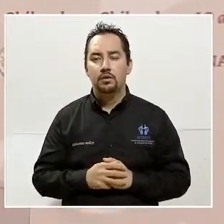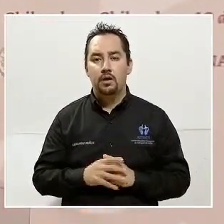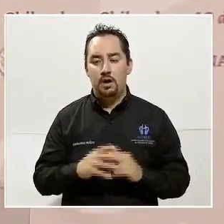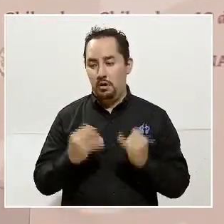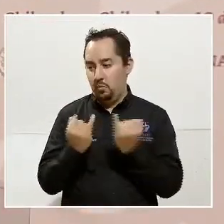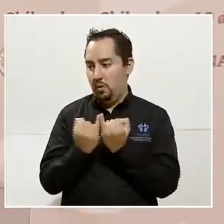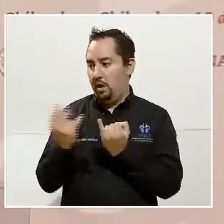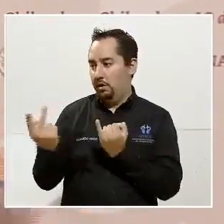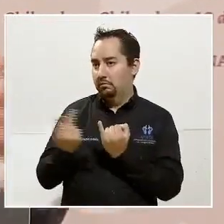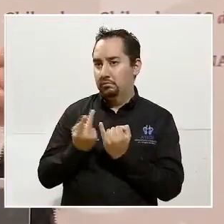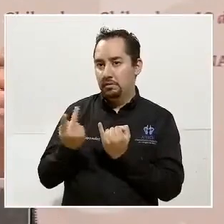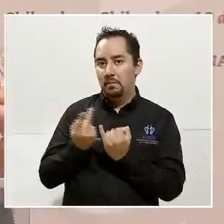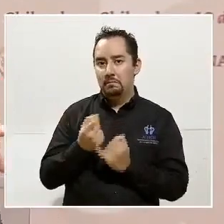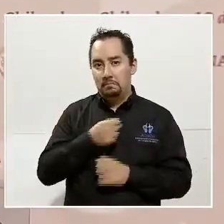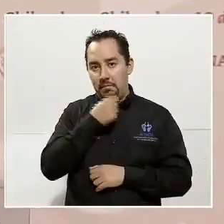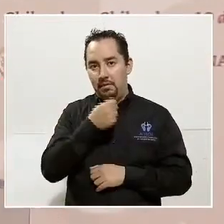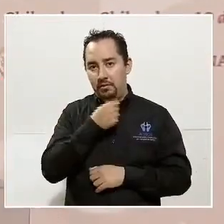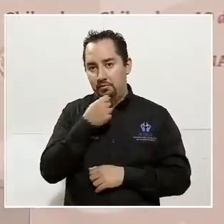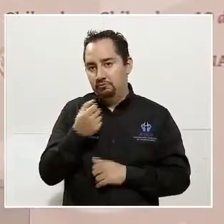yo,